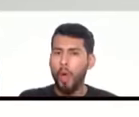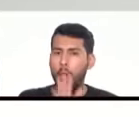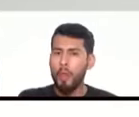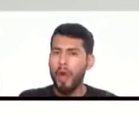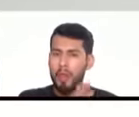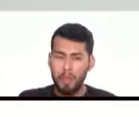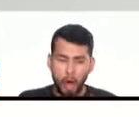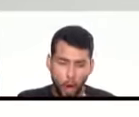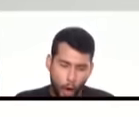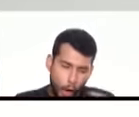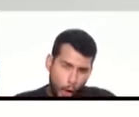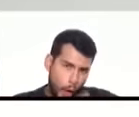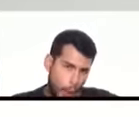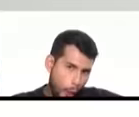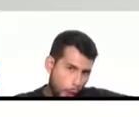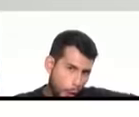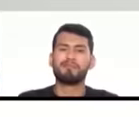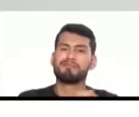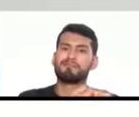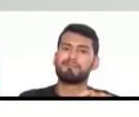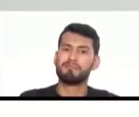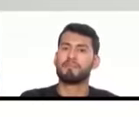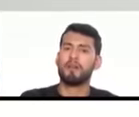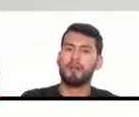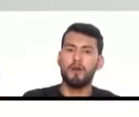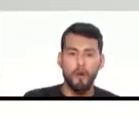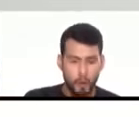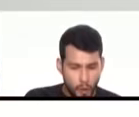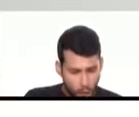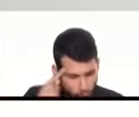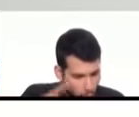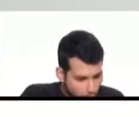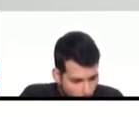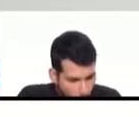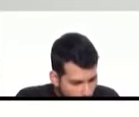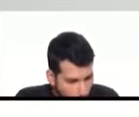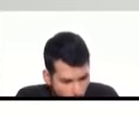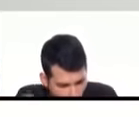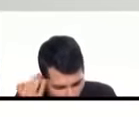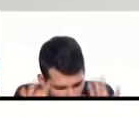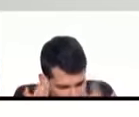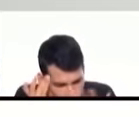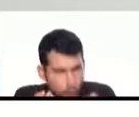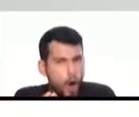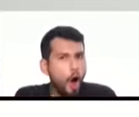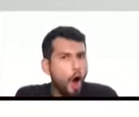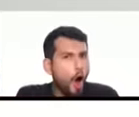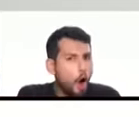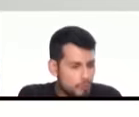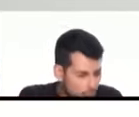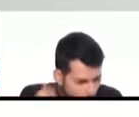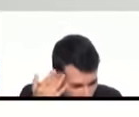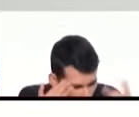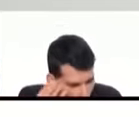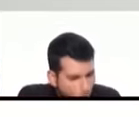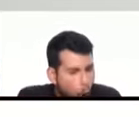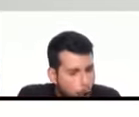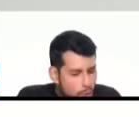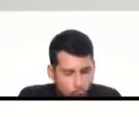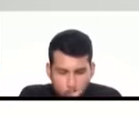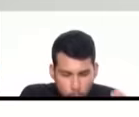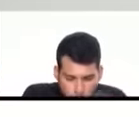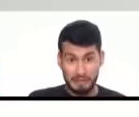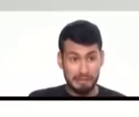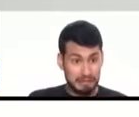documentos. Mientras esto ya me está llevando el tiempo. Mientras pienso cómo se le roba al pueblo, está avanzando el tiempo. Las obras